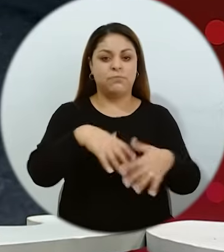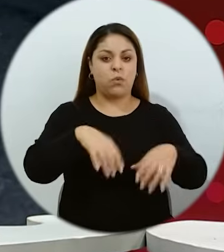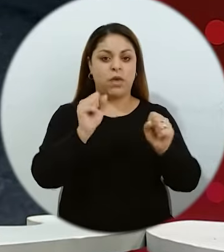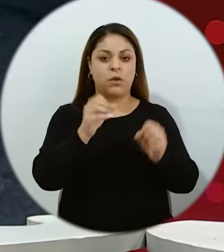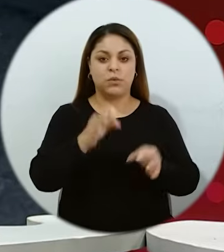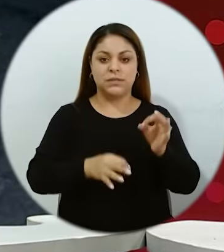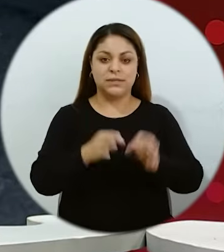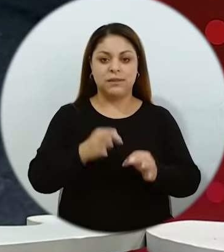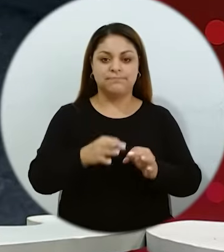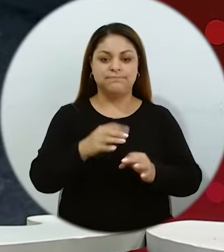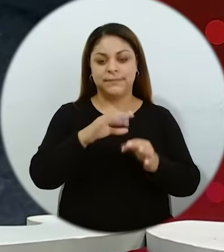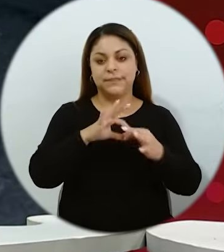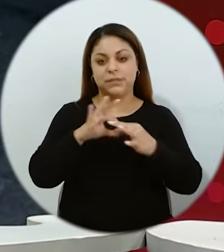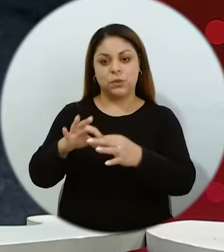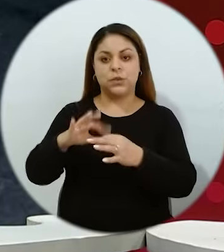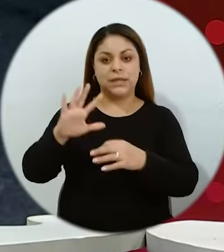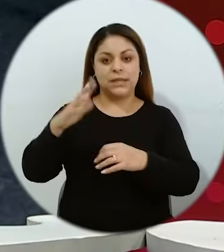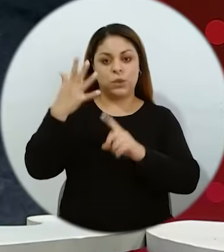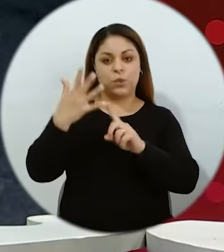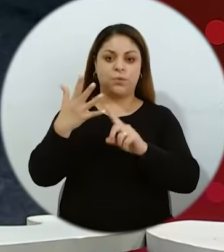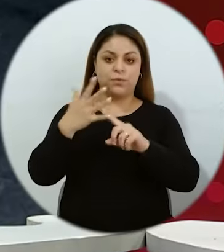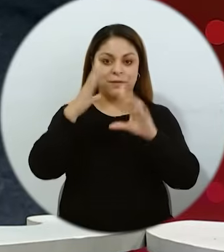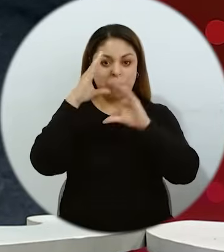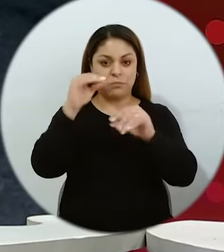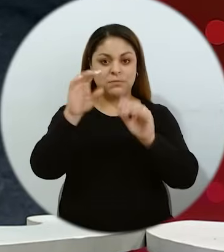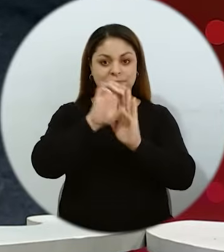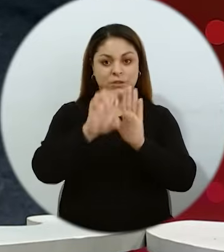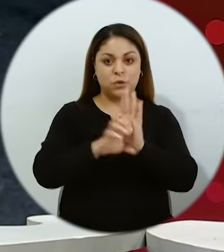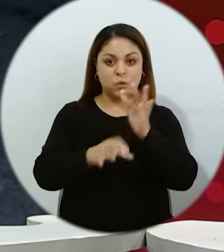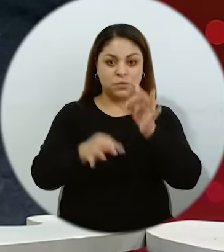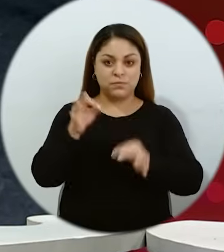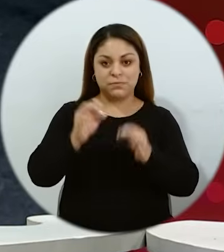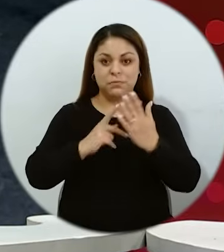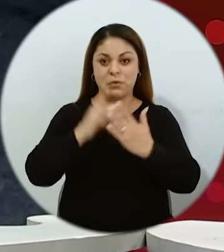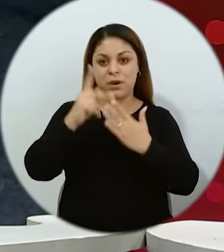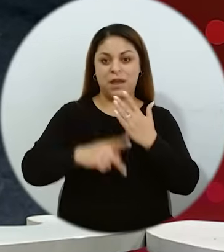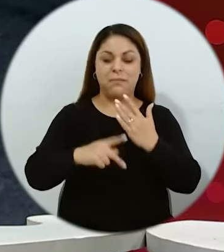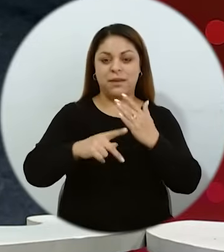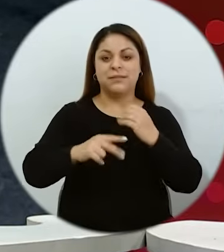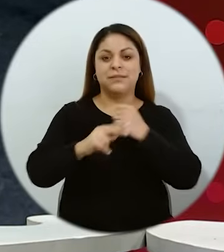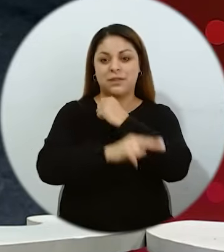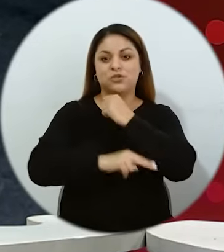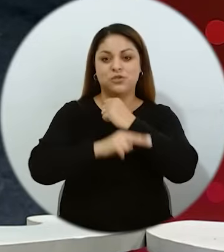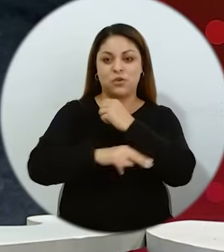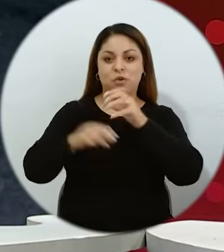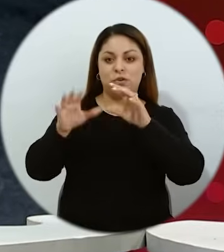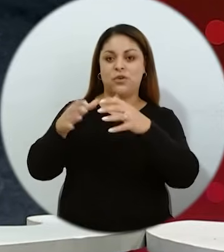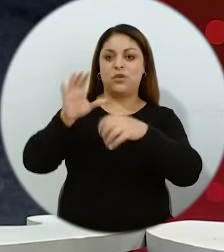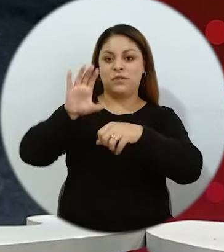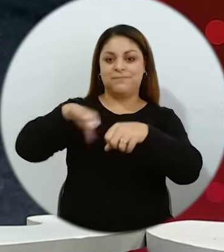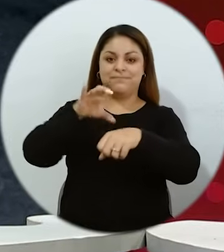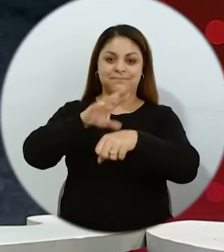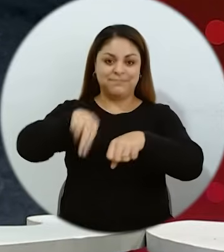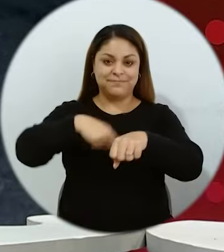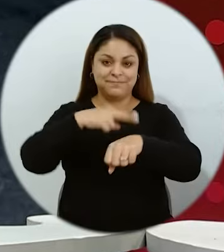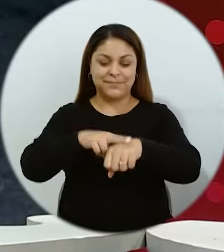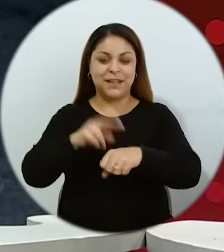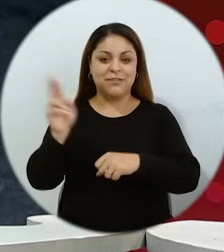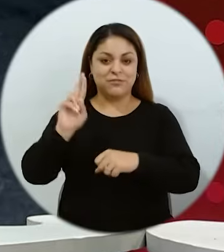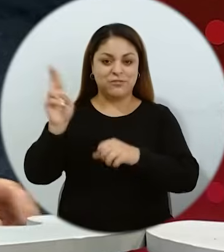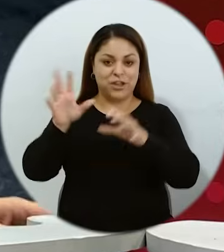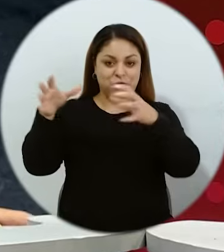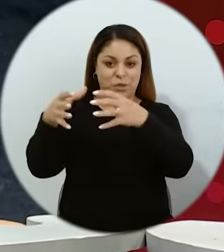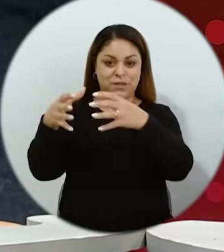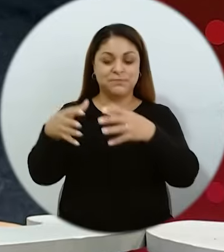Judicial, según el quinto informe del Estado de la Justicia del programa Estado de la Nación del Consejo Nacional de Rectores. Otro de